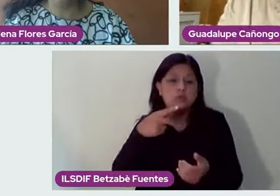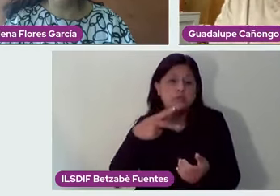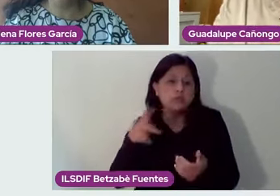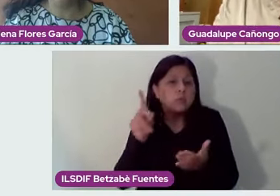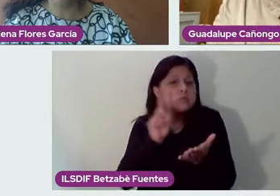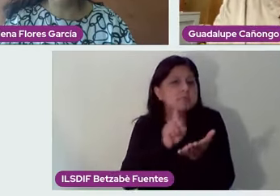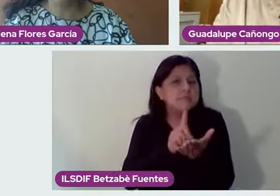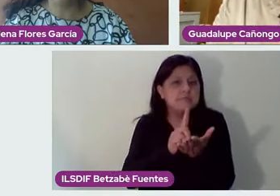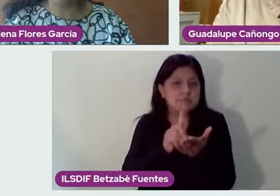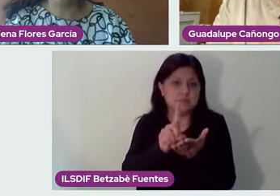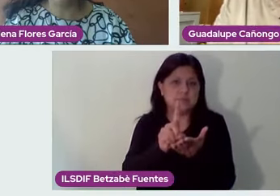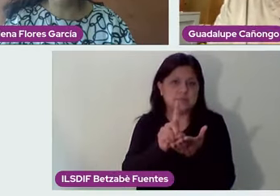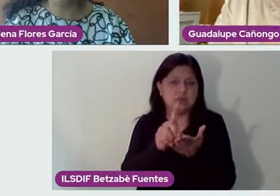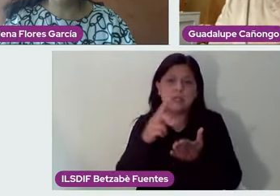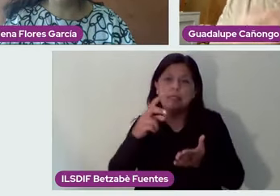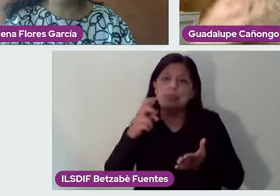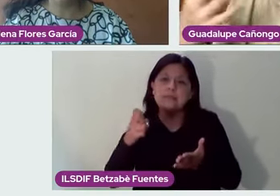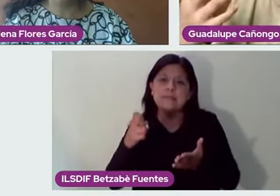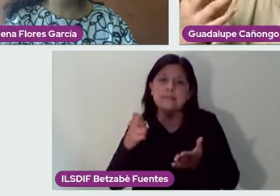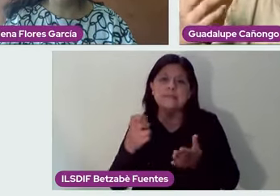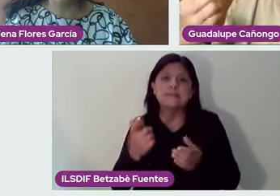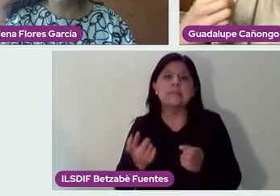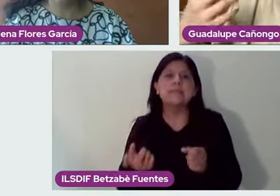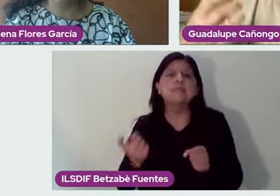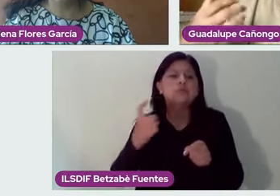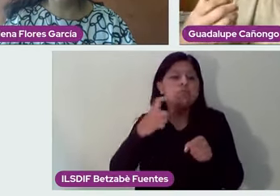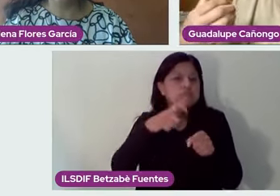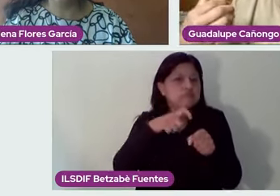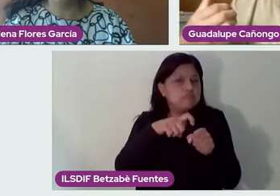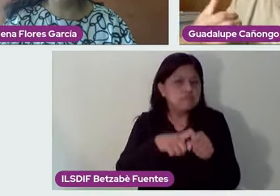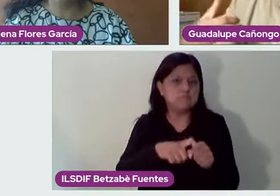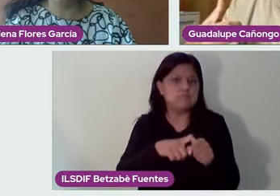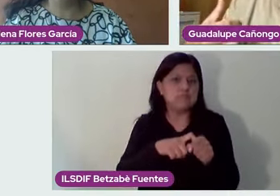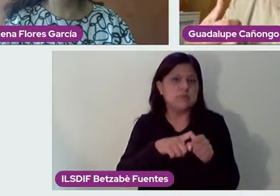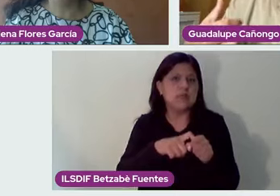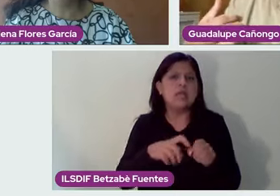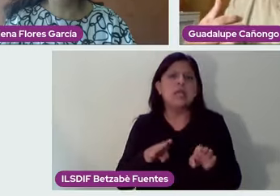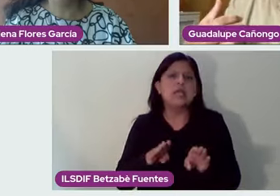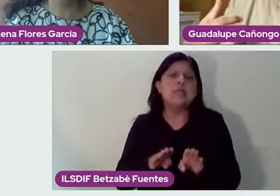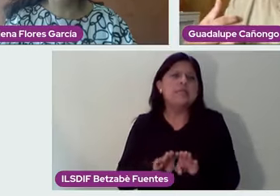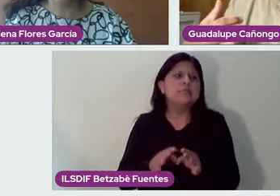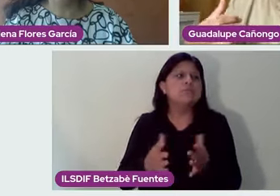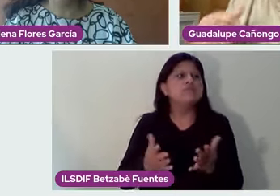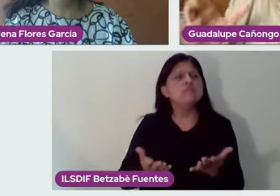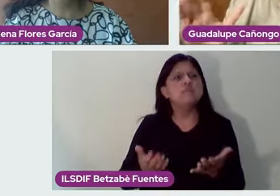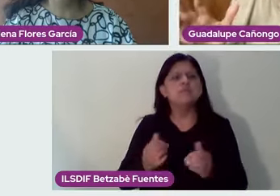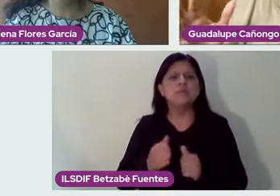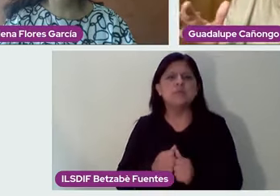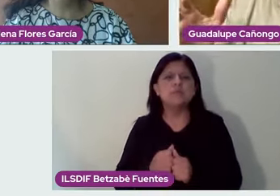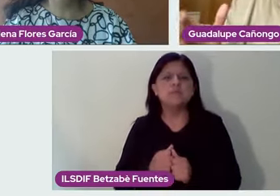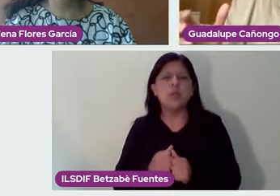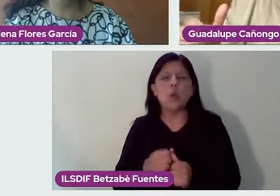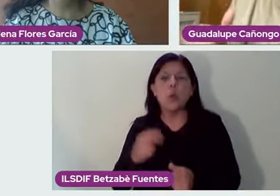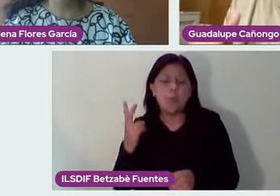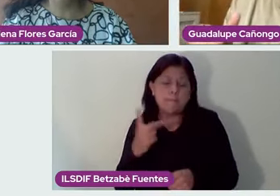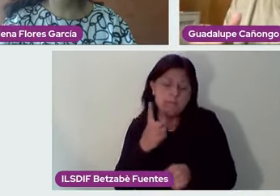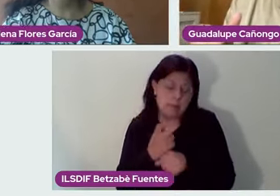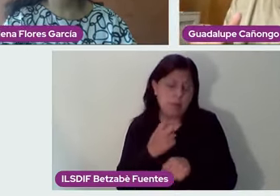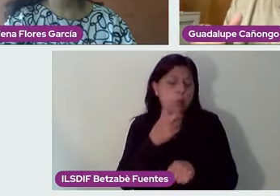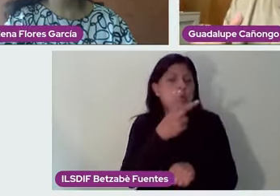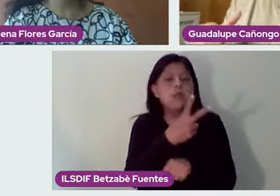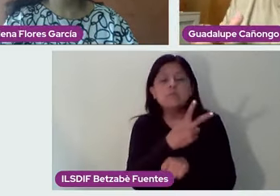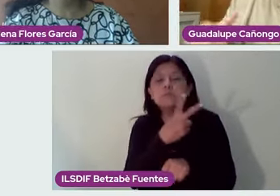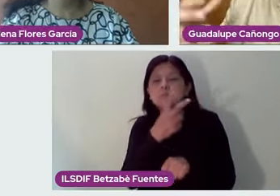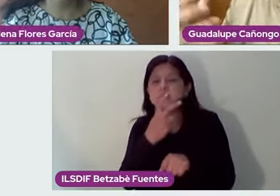¿no? Esta inclusión es, vamos a verlo así, es una, en principio, una invitación